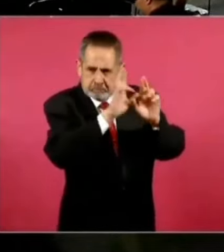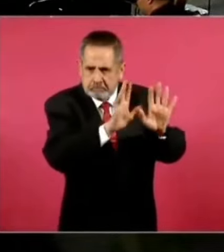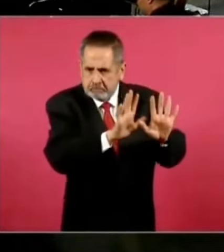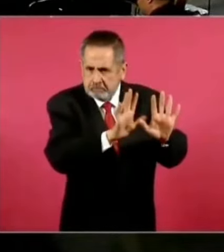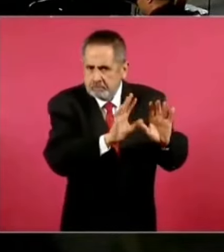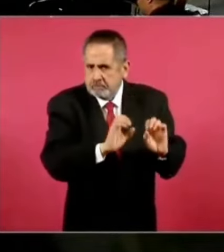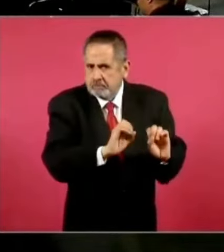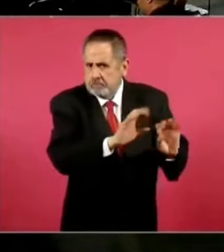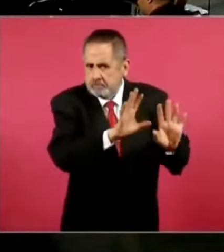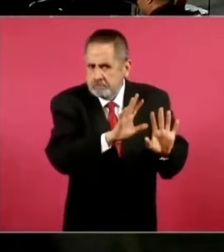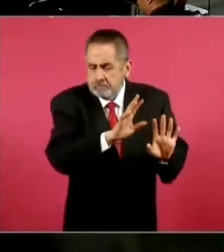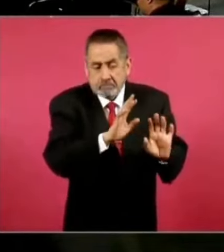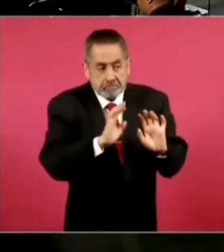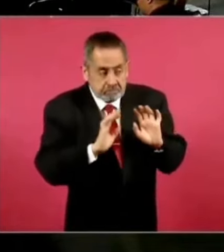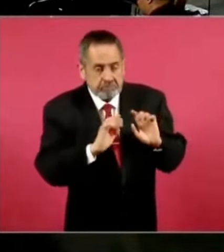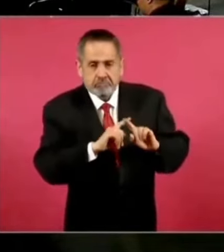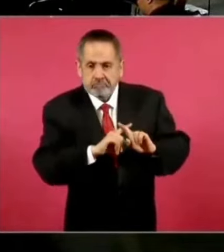todo.